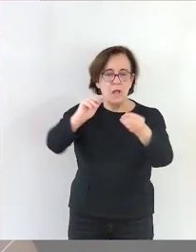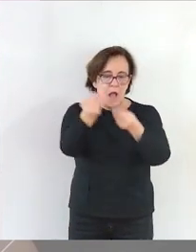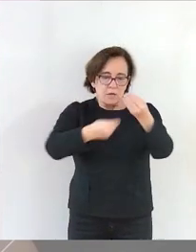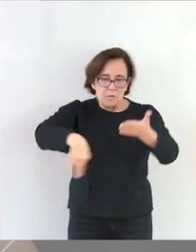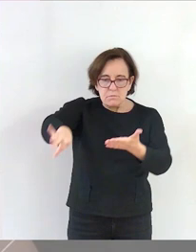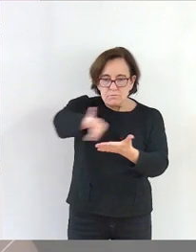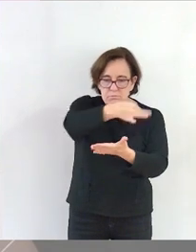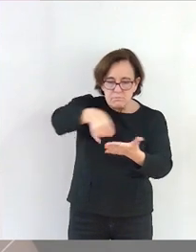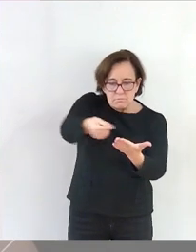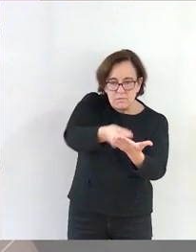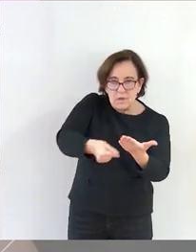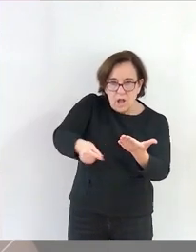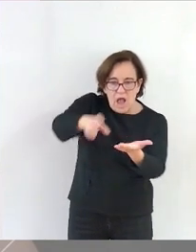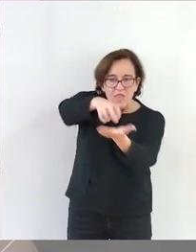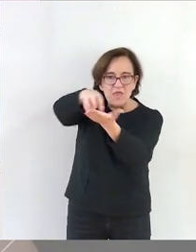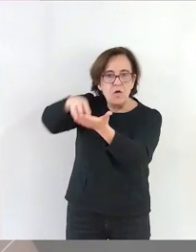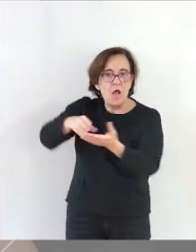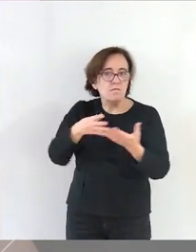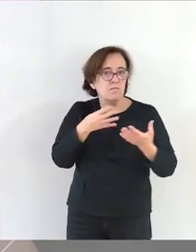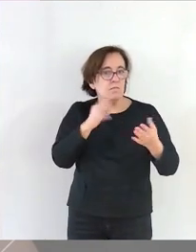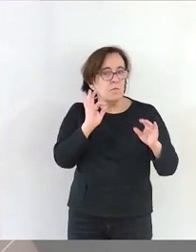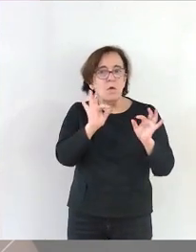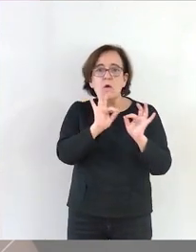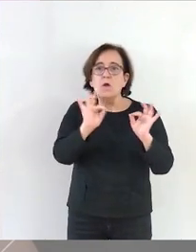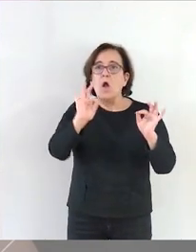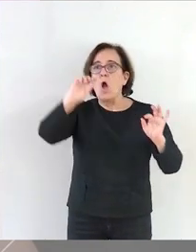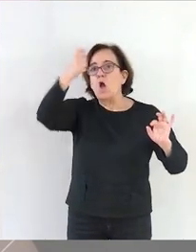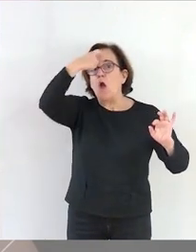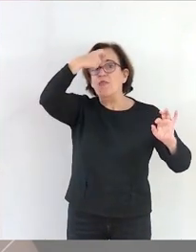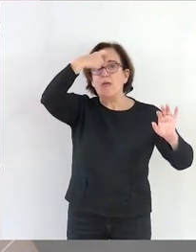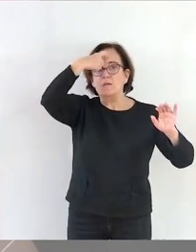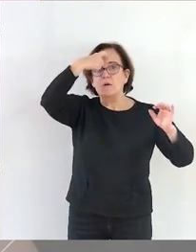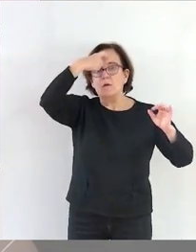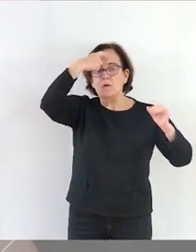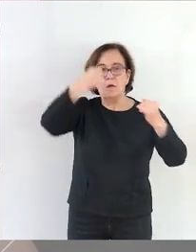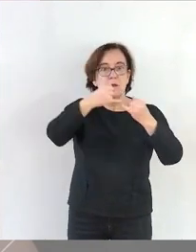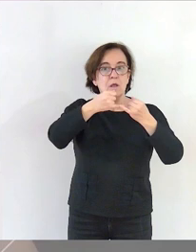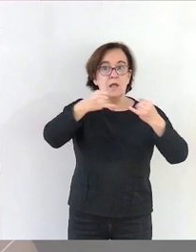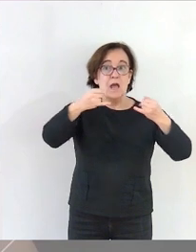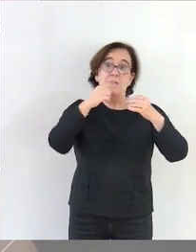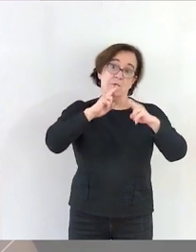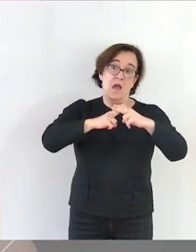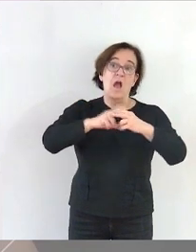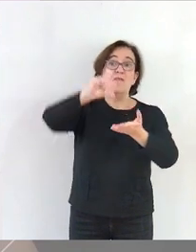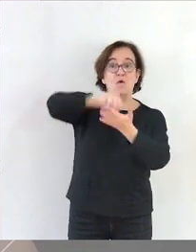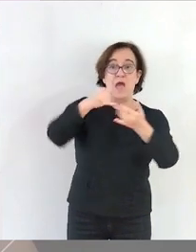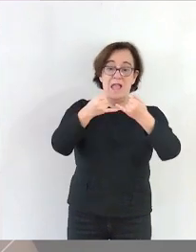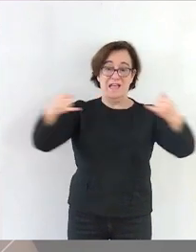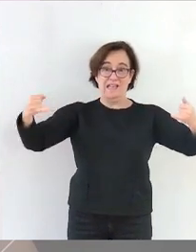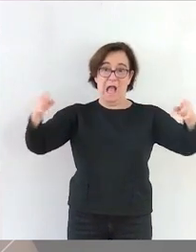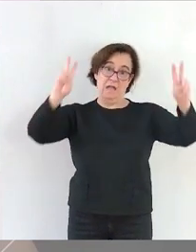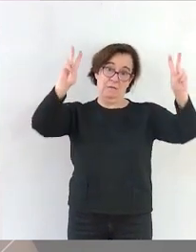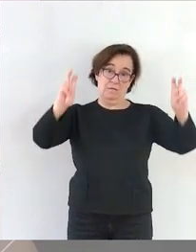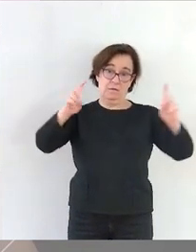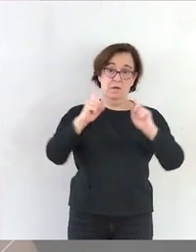construyen ciudades bien pensadas ciudad lineal ciudad lineal Cuál es el concepto de Ciudad lineal ciudad lineal es una ciudad lineal es decir un transporte el